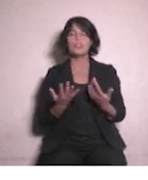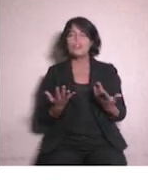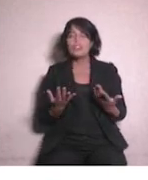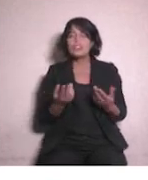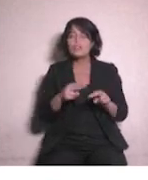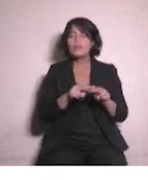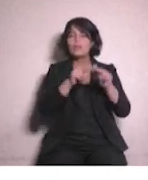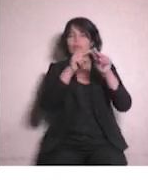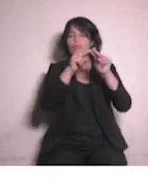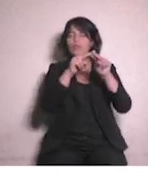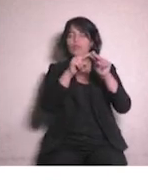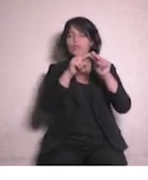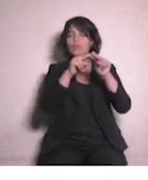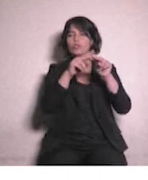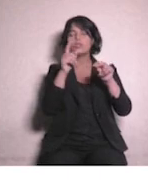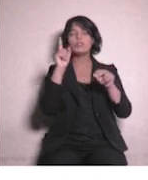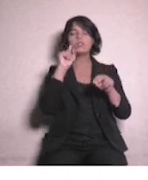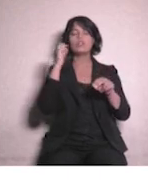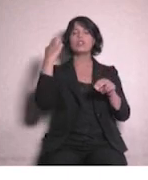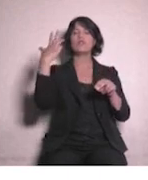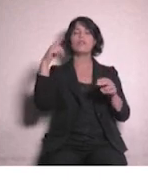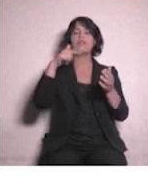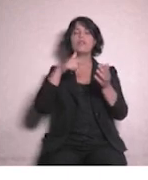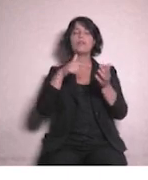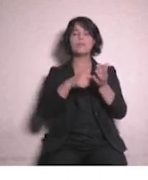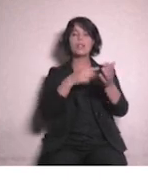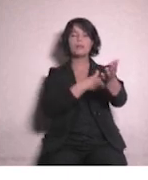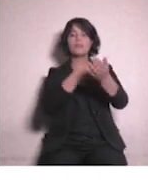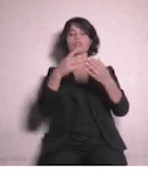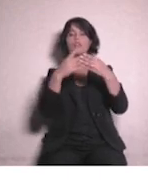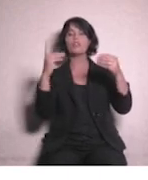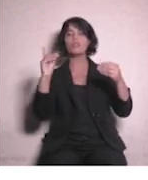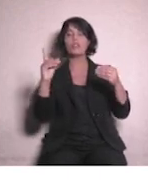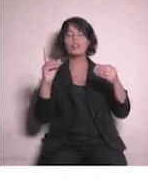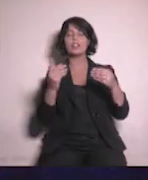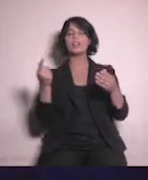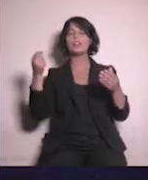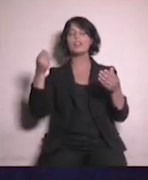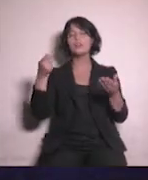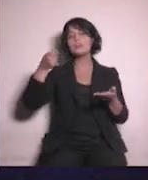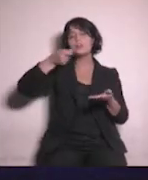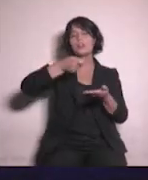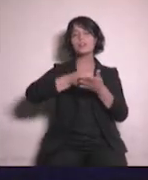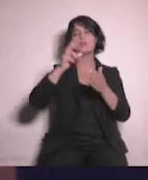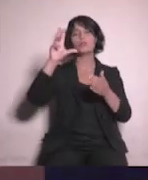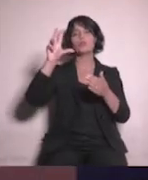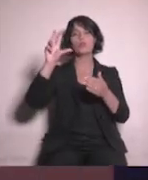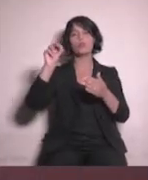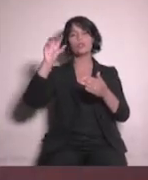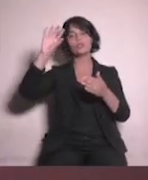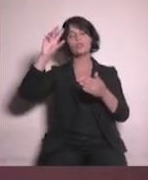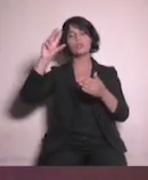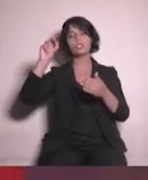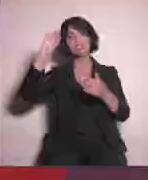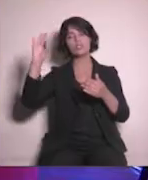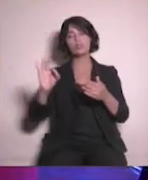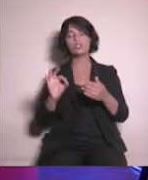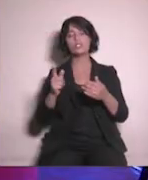Ese fondo tiene aproximadamente 9 mil millones de dólares, está invertido un 80% en